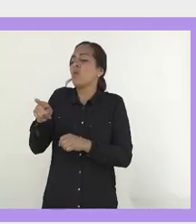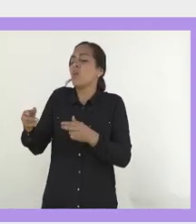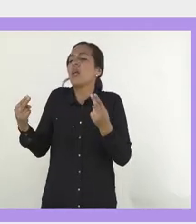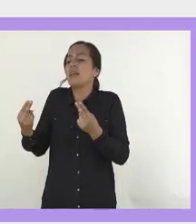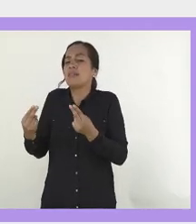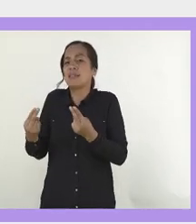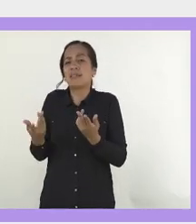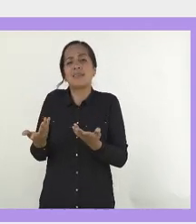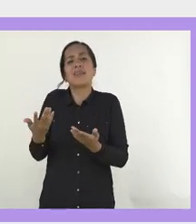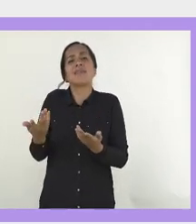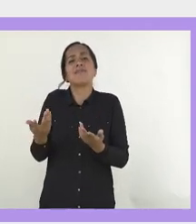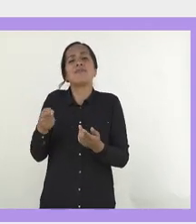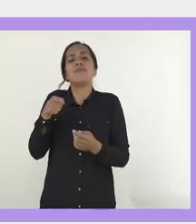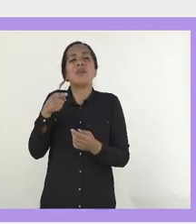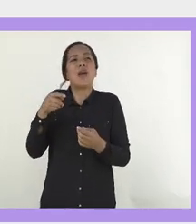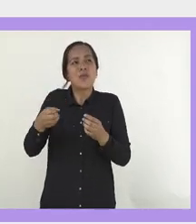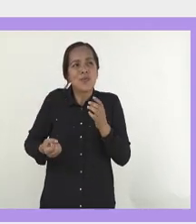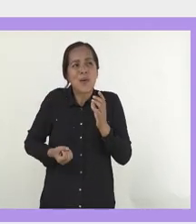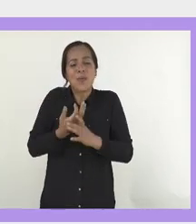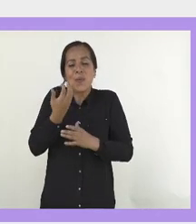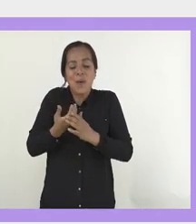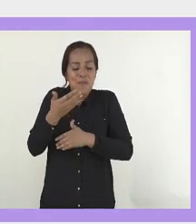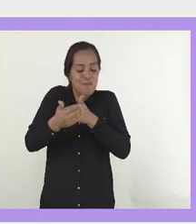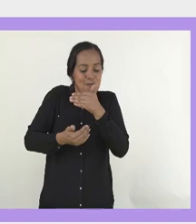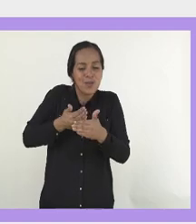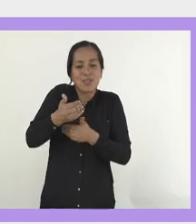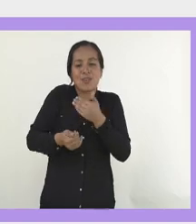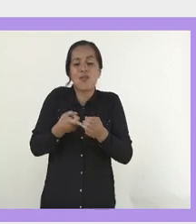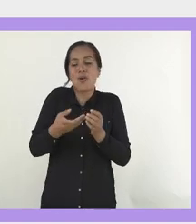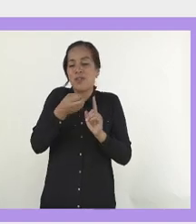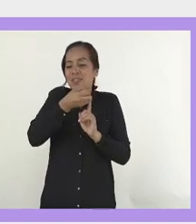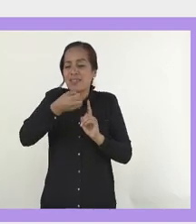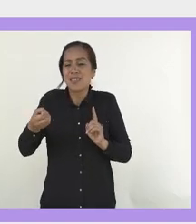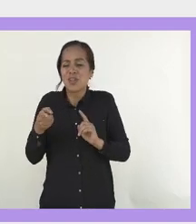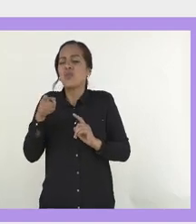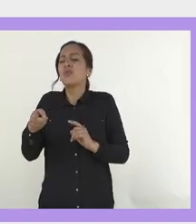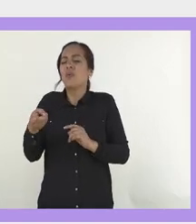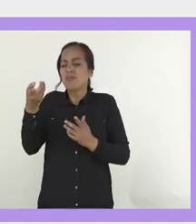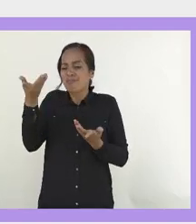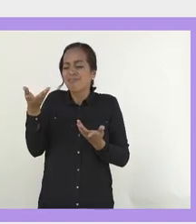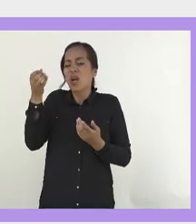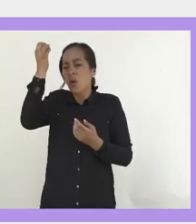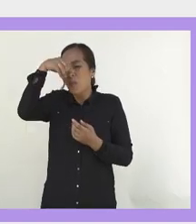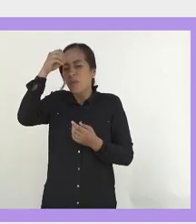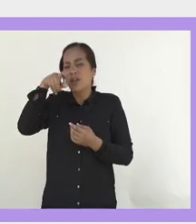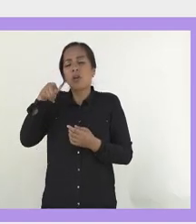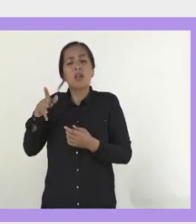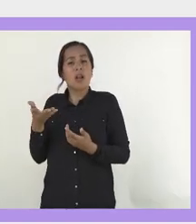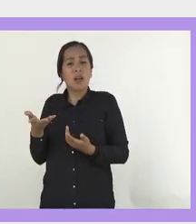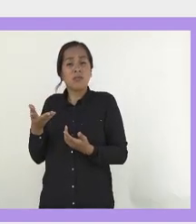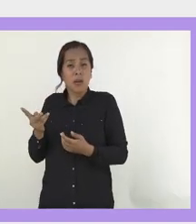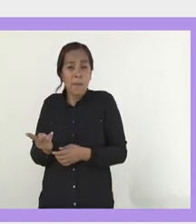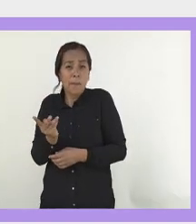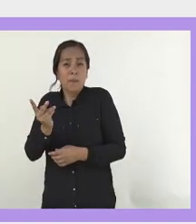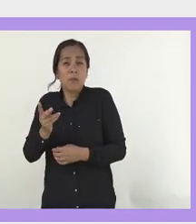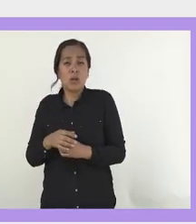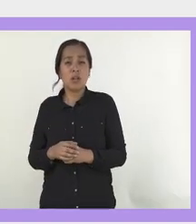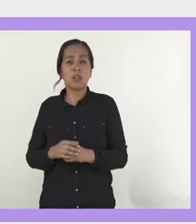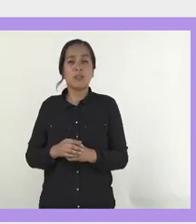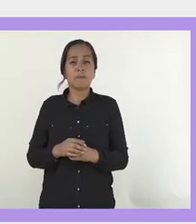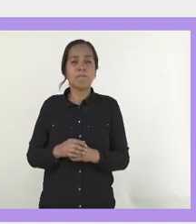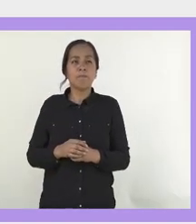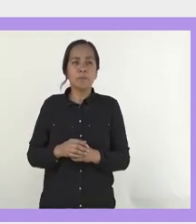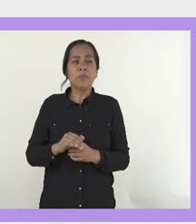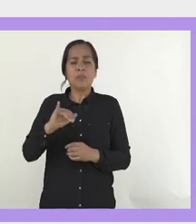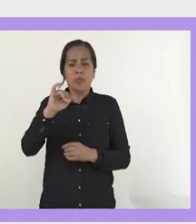les comenta la jugadora de todo este nuevo de proceso y toda esta nueva estructura que Qué comenta la jugadora mexicana yo creo que lo